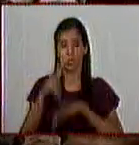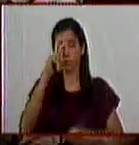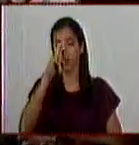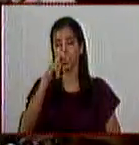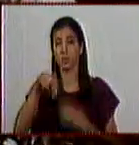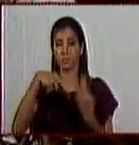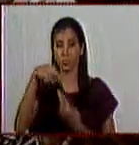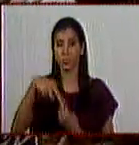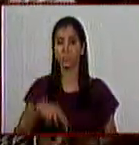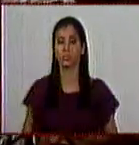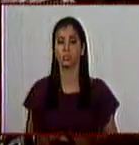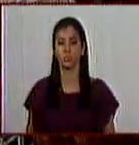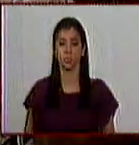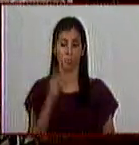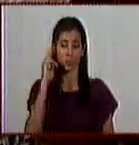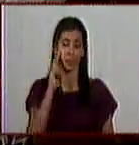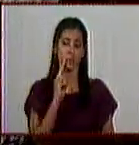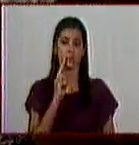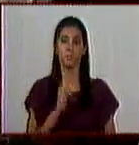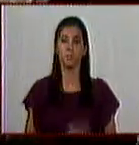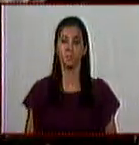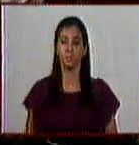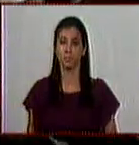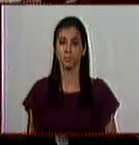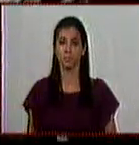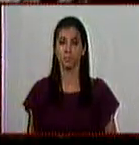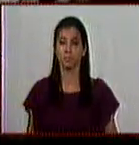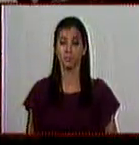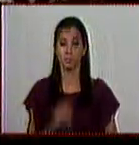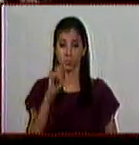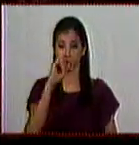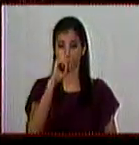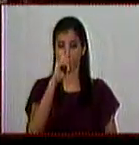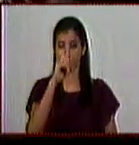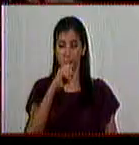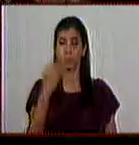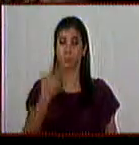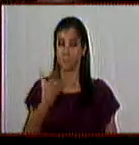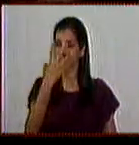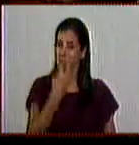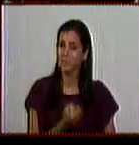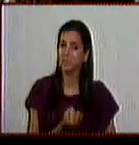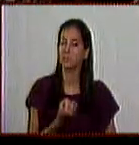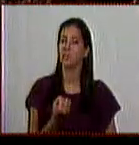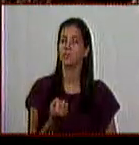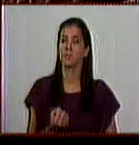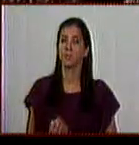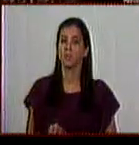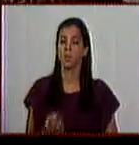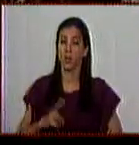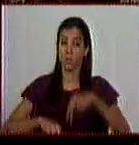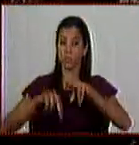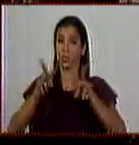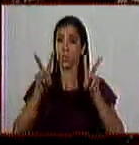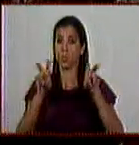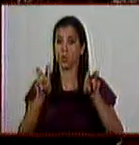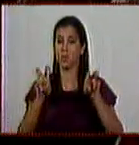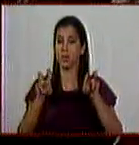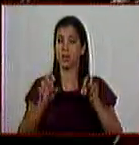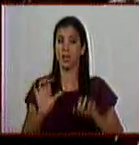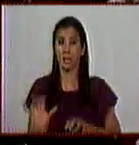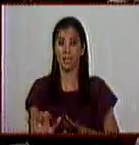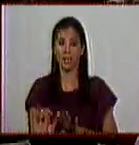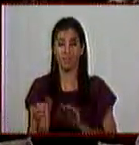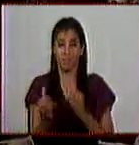Revolución bolivariana ahora es importante entender que esa construcción de una nueva hegemonía